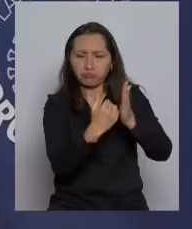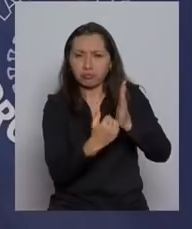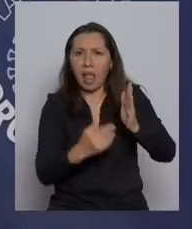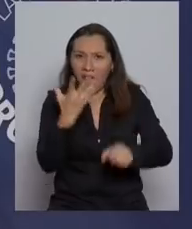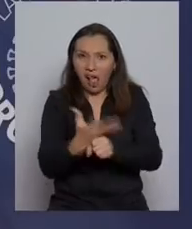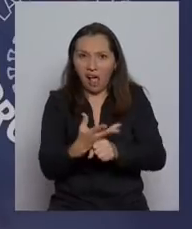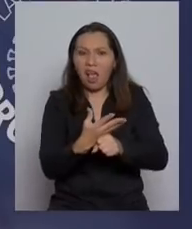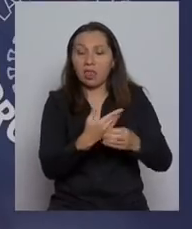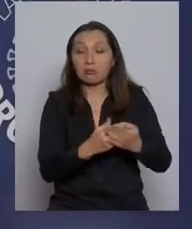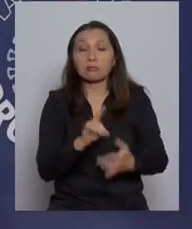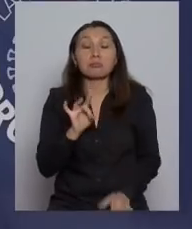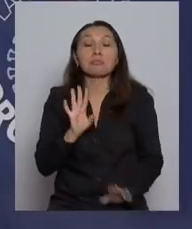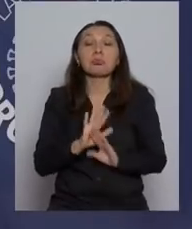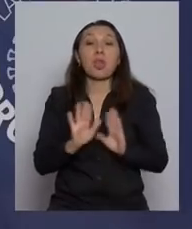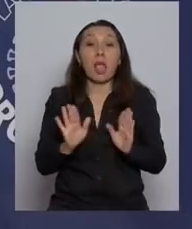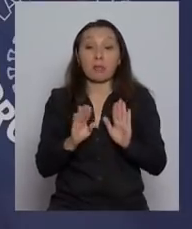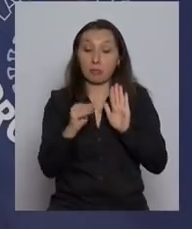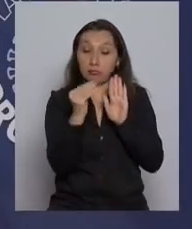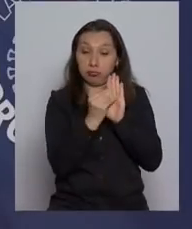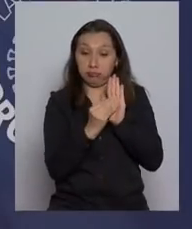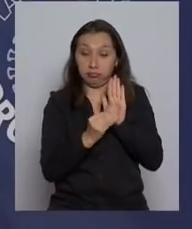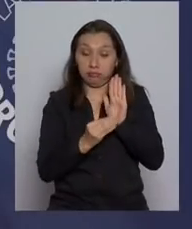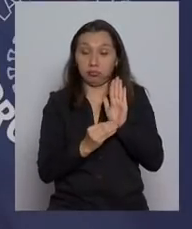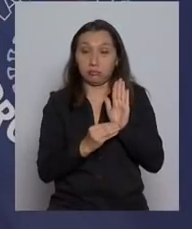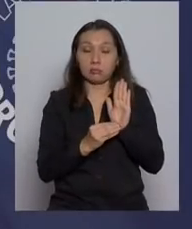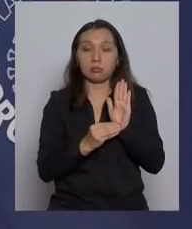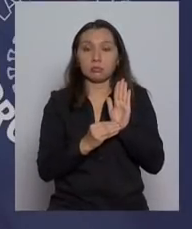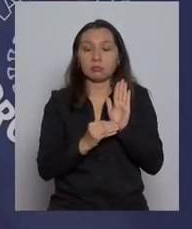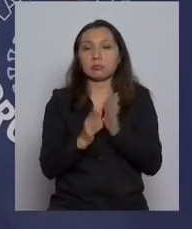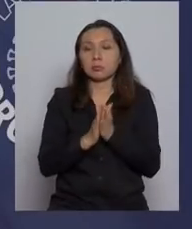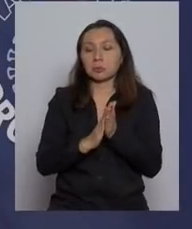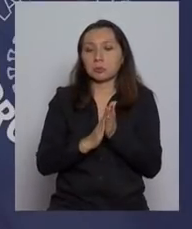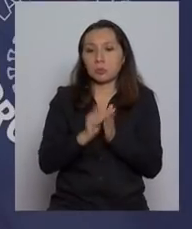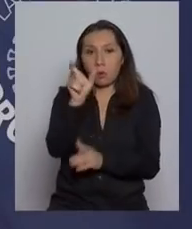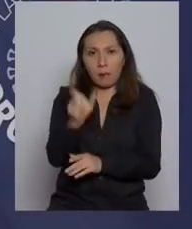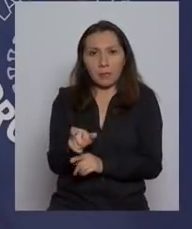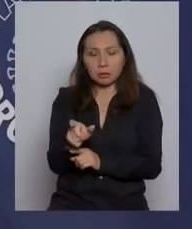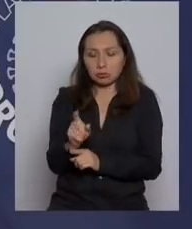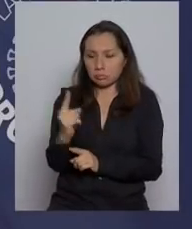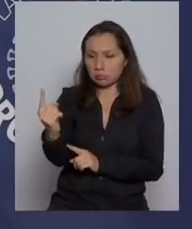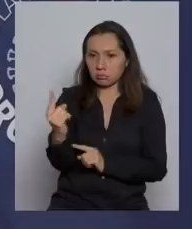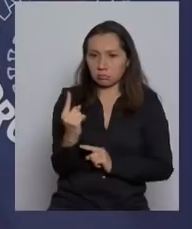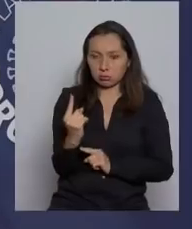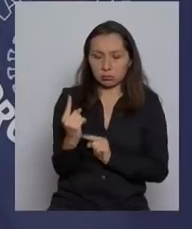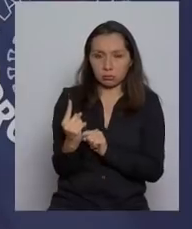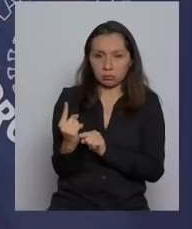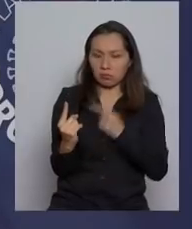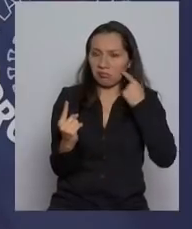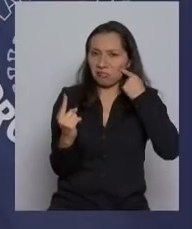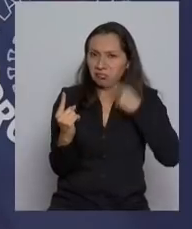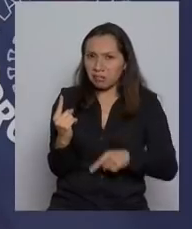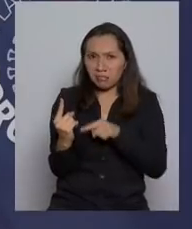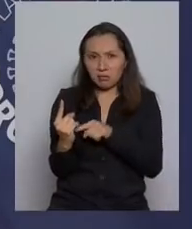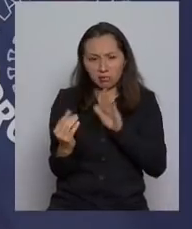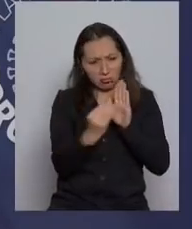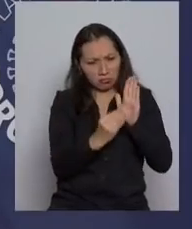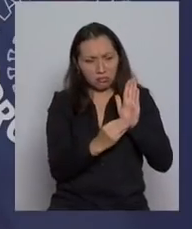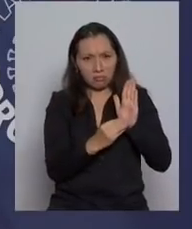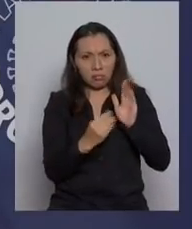El solo hecho de que en ese registro haya al frente una persona que no está respetando la